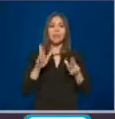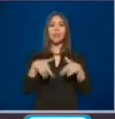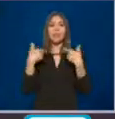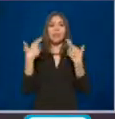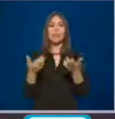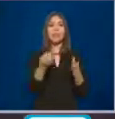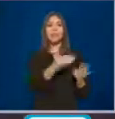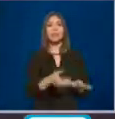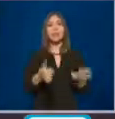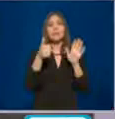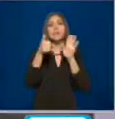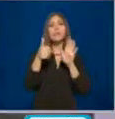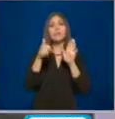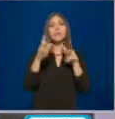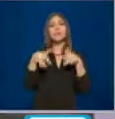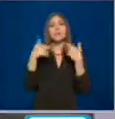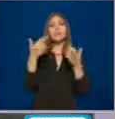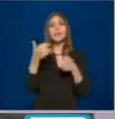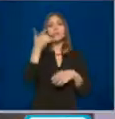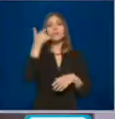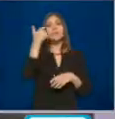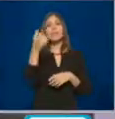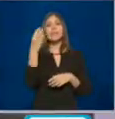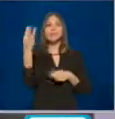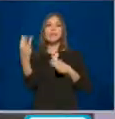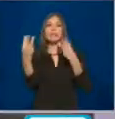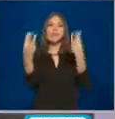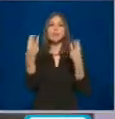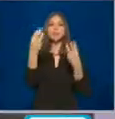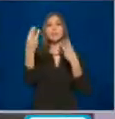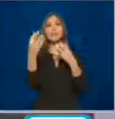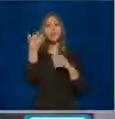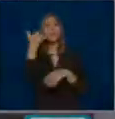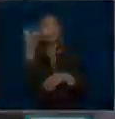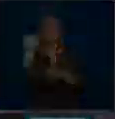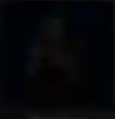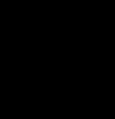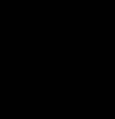regalitos, 6 kits para que los que nos llamen y 3 y 3, para Eso. los que nos llamen y nos escriban.